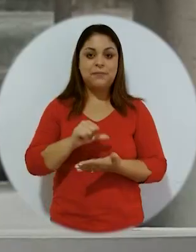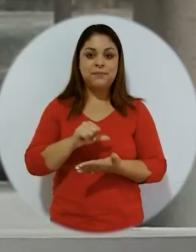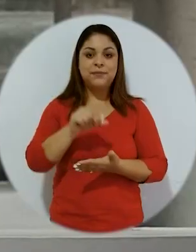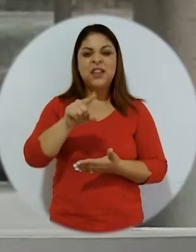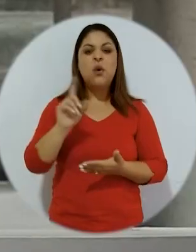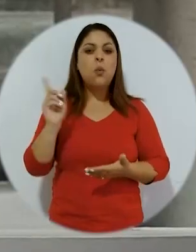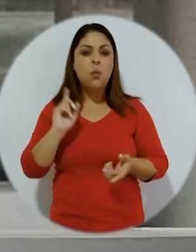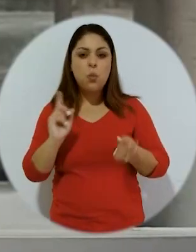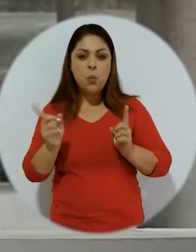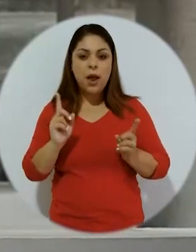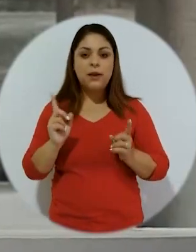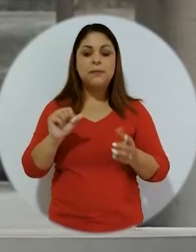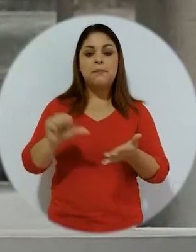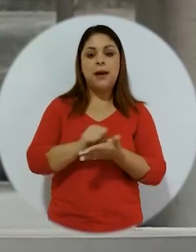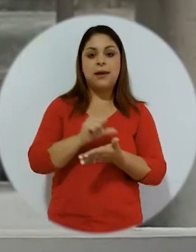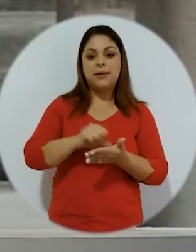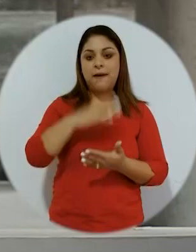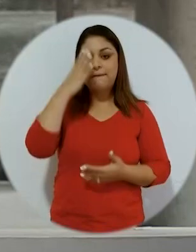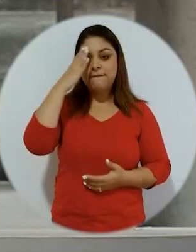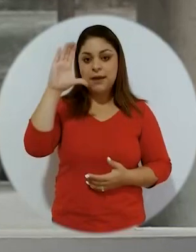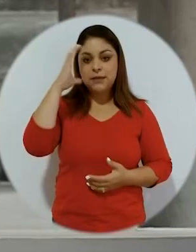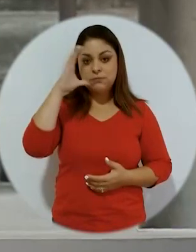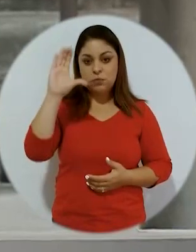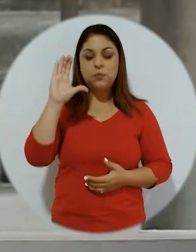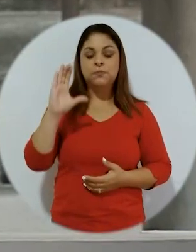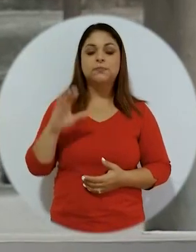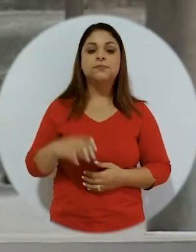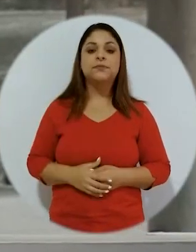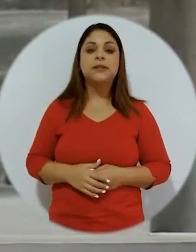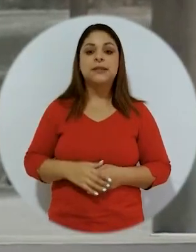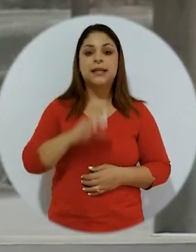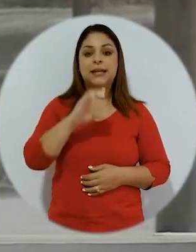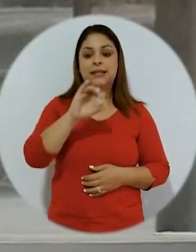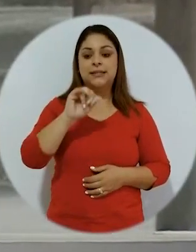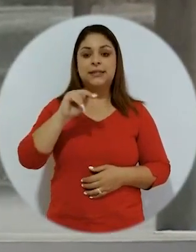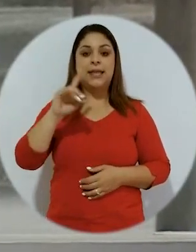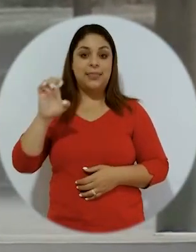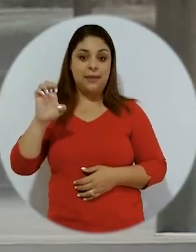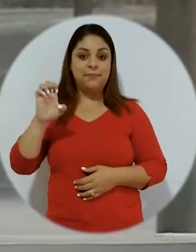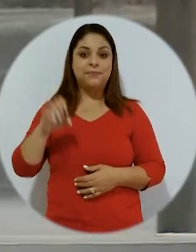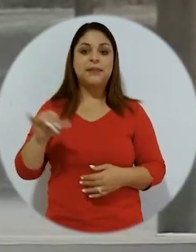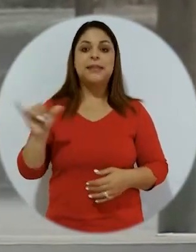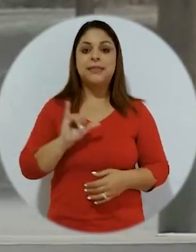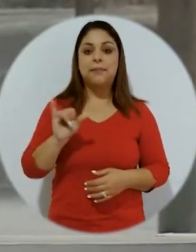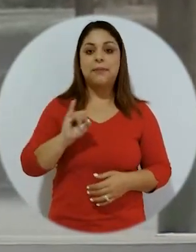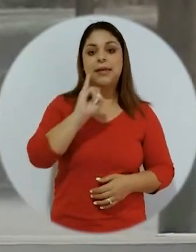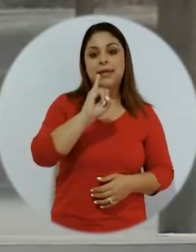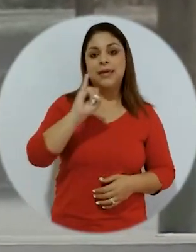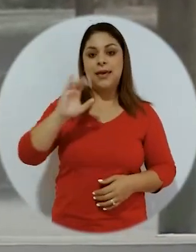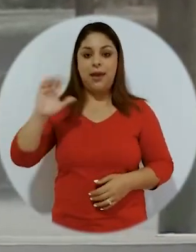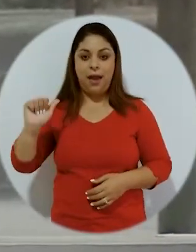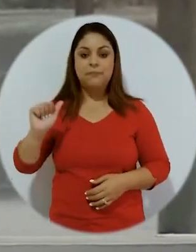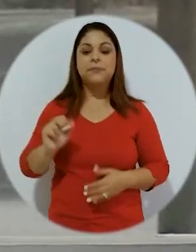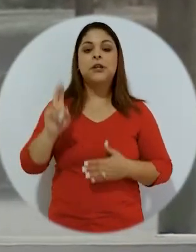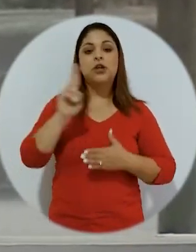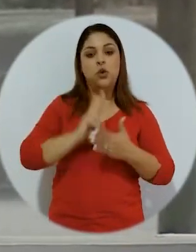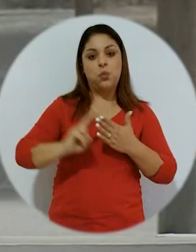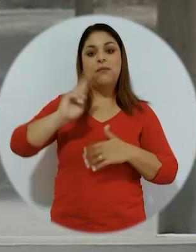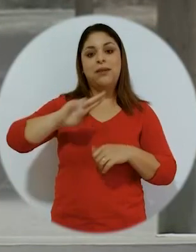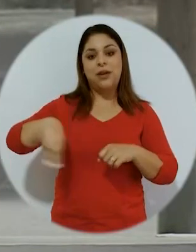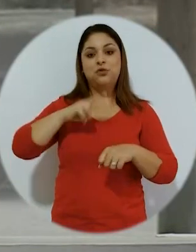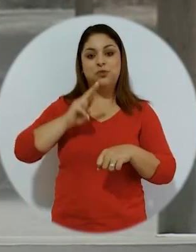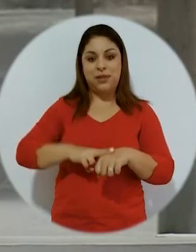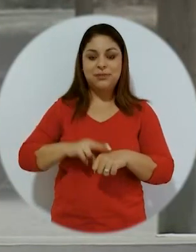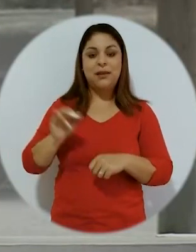nuestra página, nos pueden seguir en la página de Facebook y LinkedIn de CINDE, también del ICA y